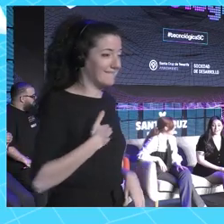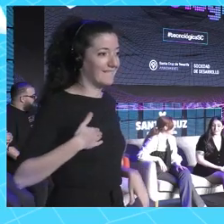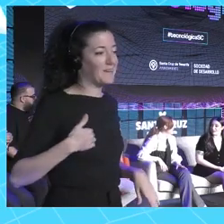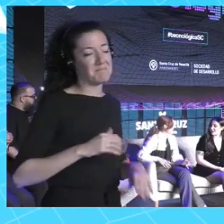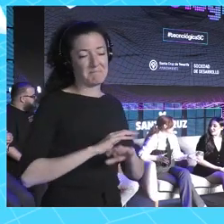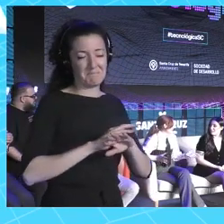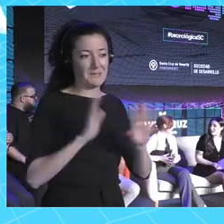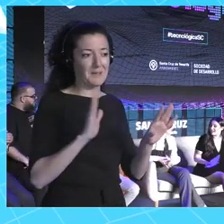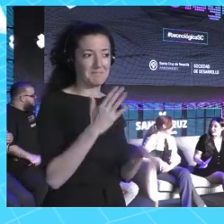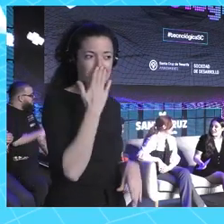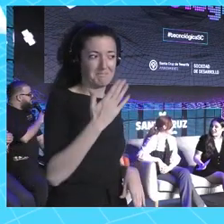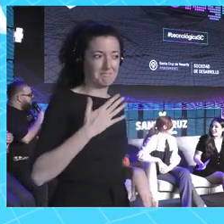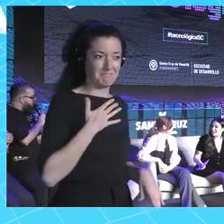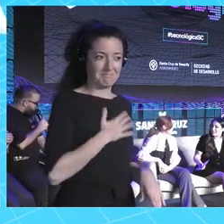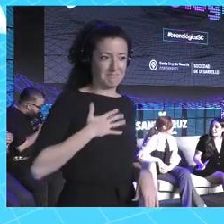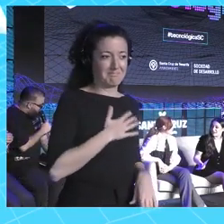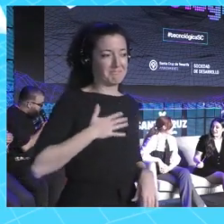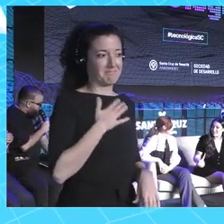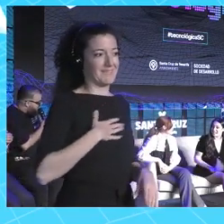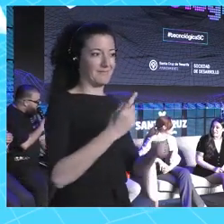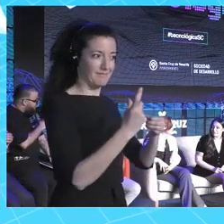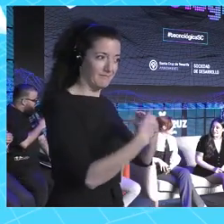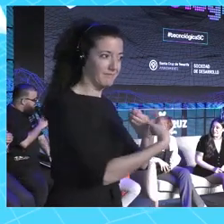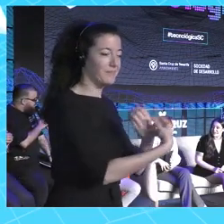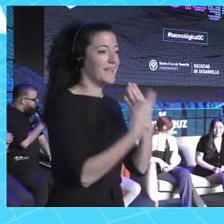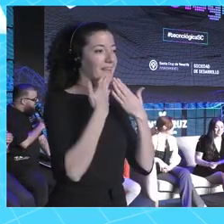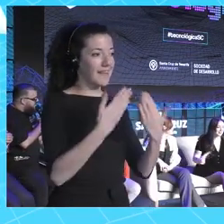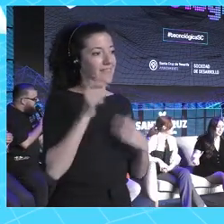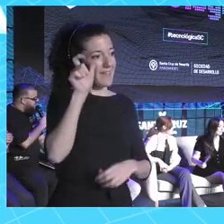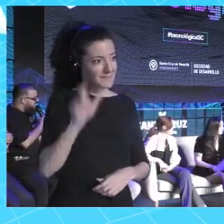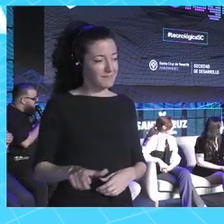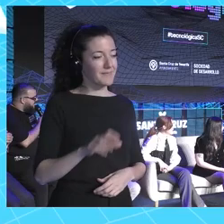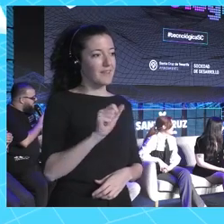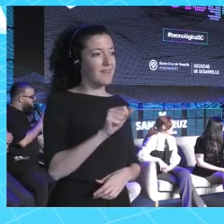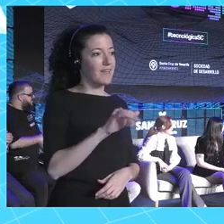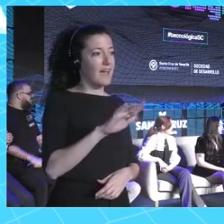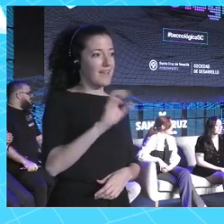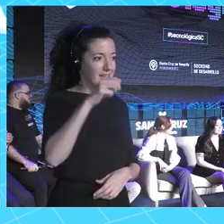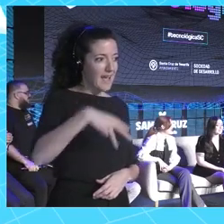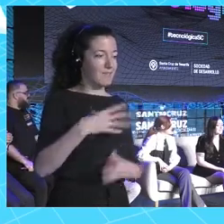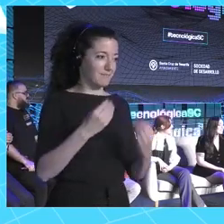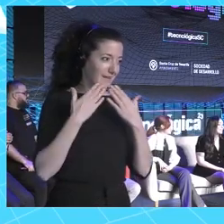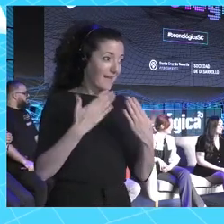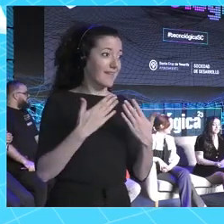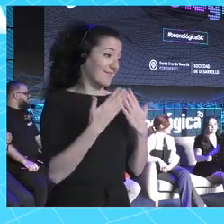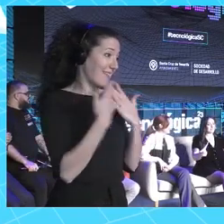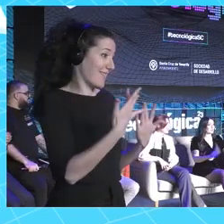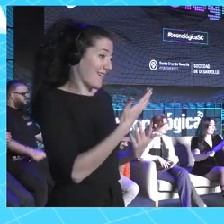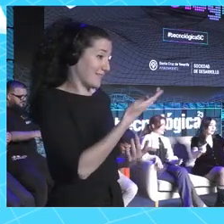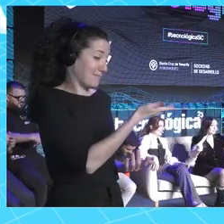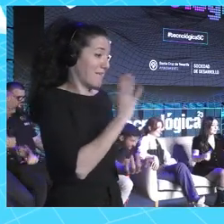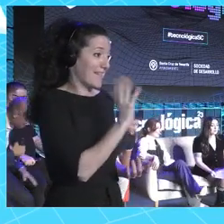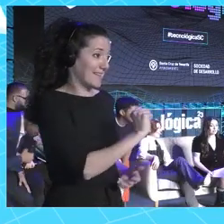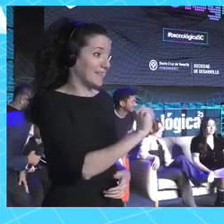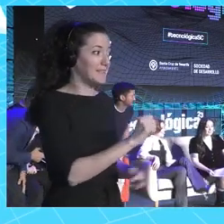pues nada chicos de verdad que un placer tenerlos aquí en esta mesa redonda gracias a Irán como siempre Muchas gracias a todos chicos fantásticas y